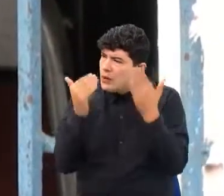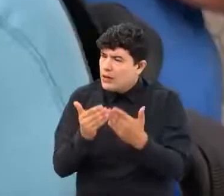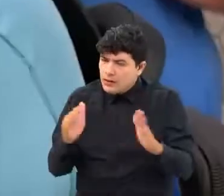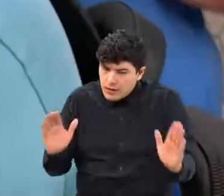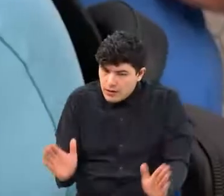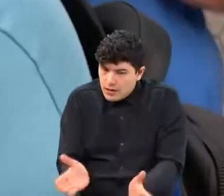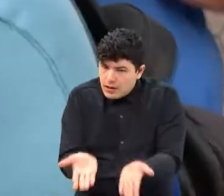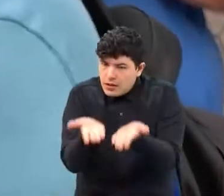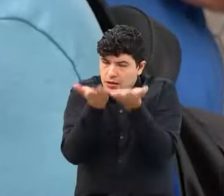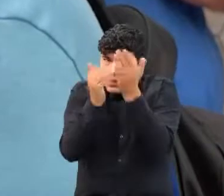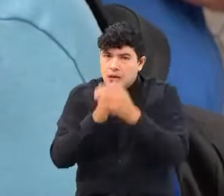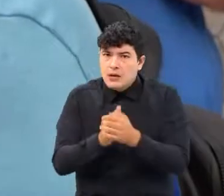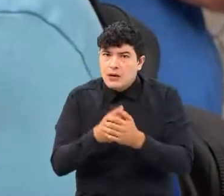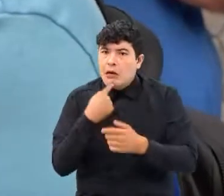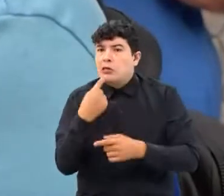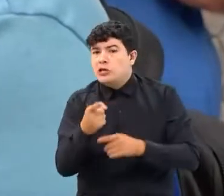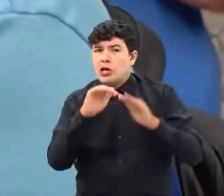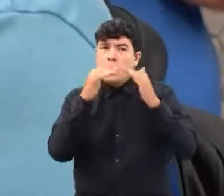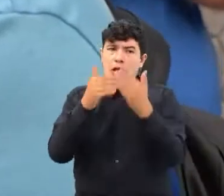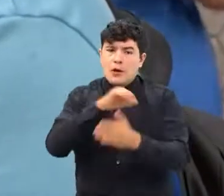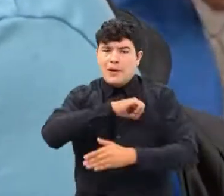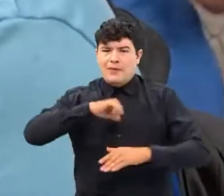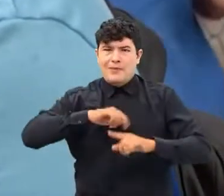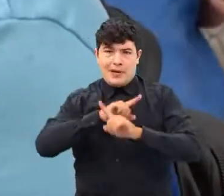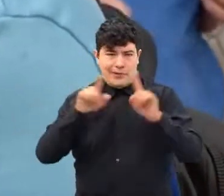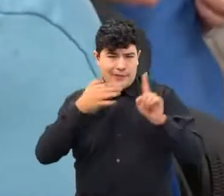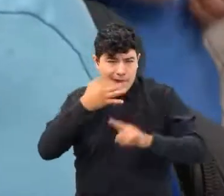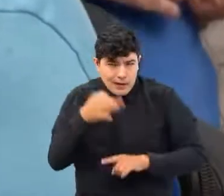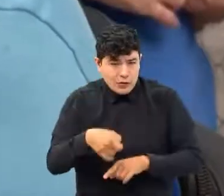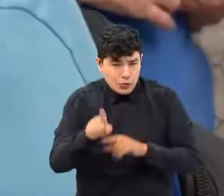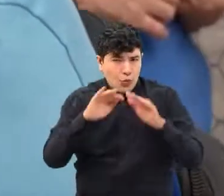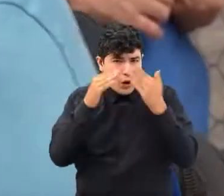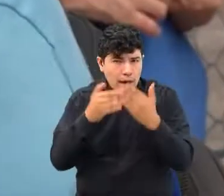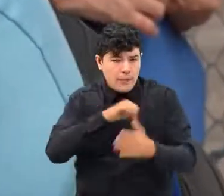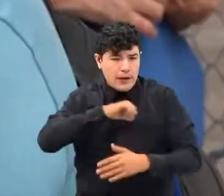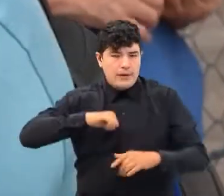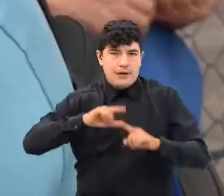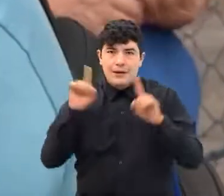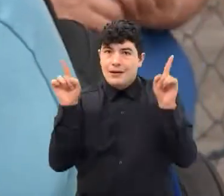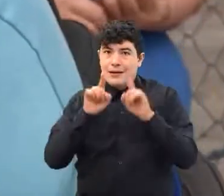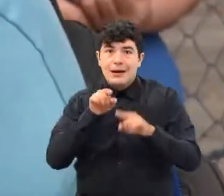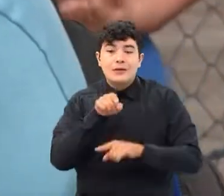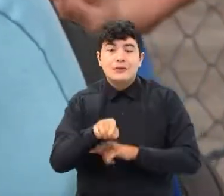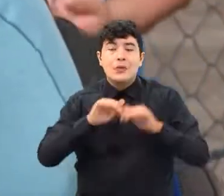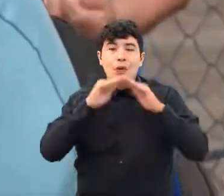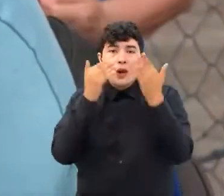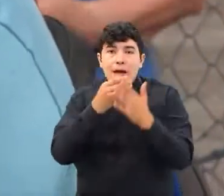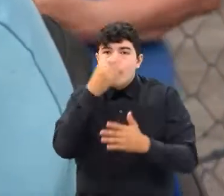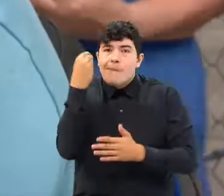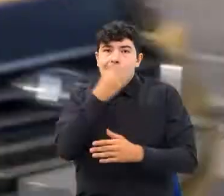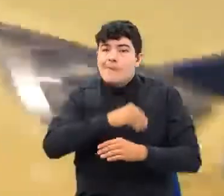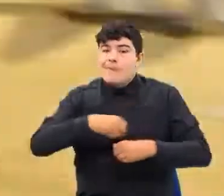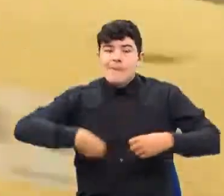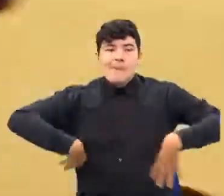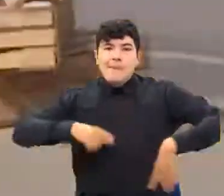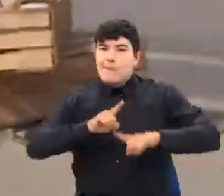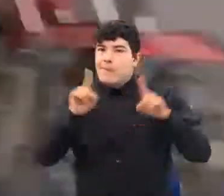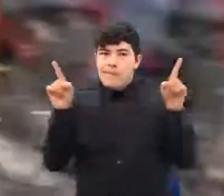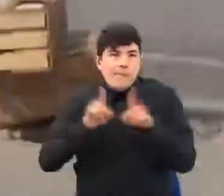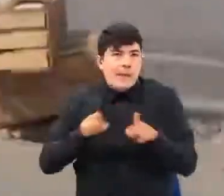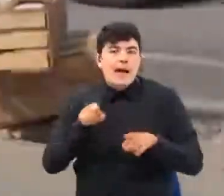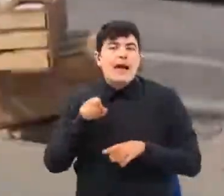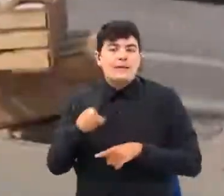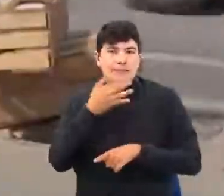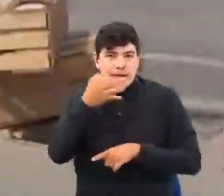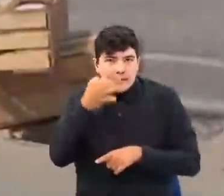dicen que es privado pero la verdad el colegio no es privado el colegio es sin ánimo de lucro le pertenece verdad se